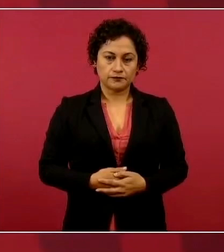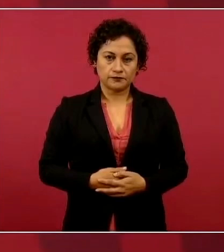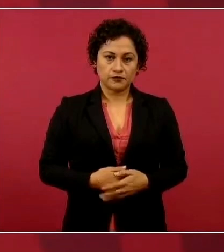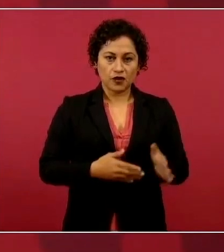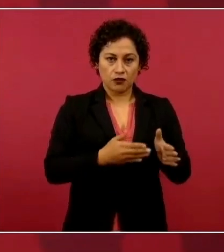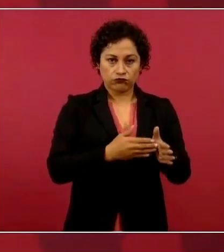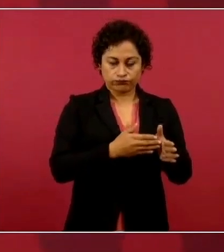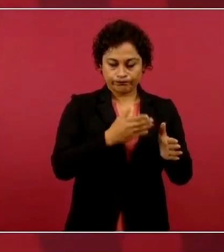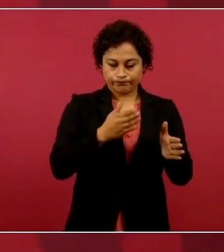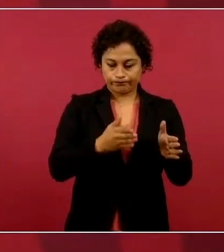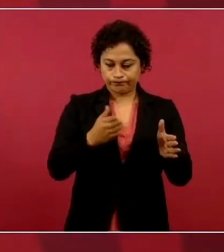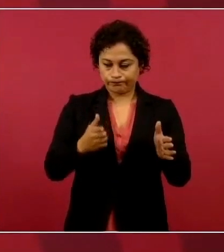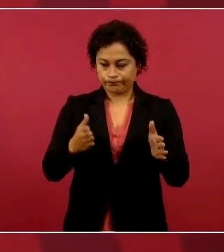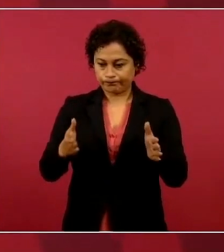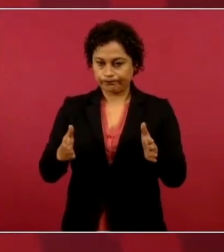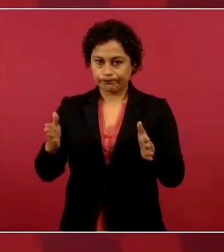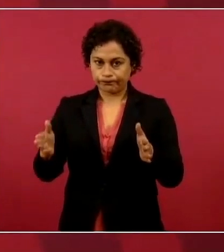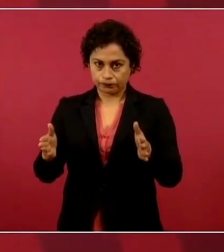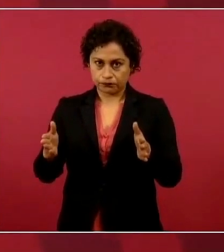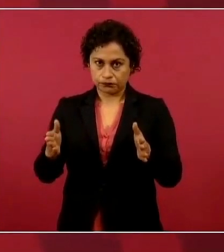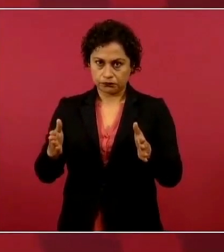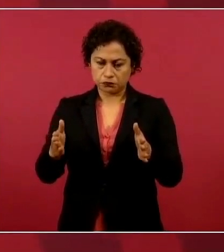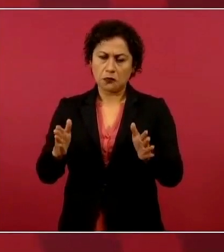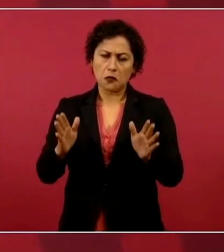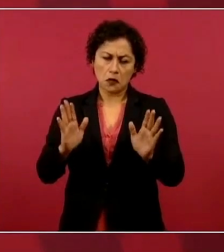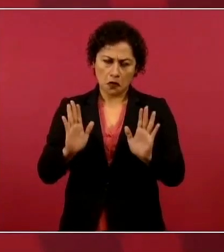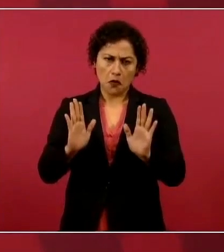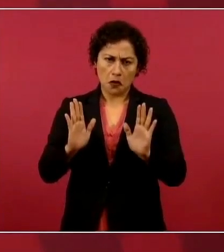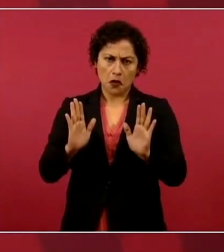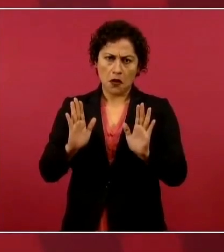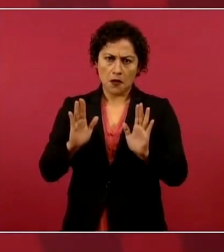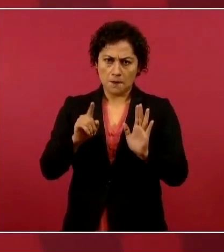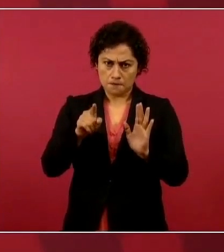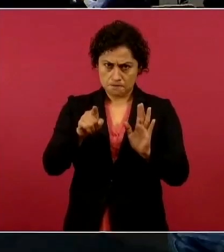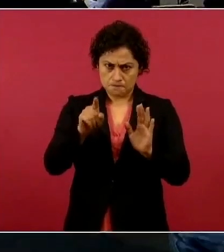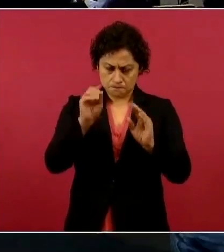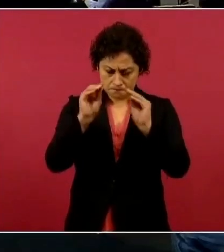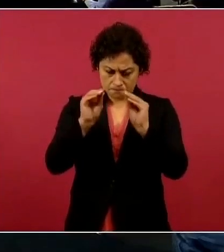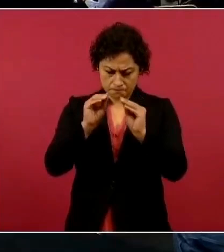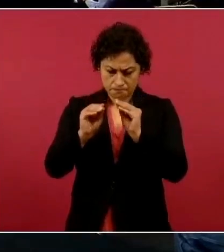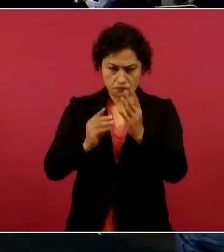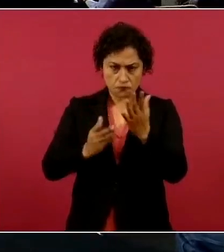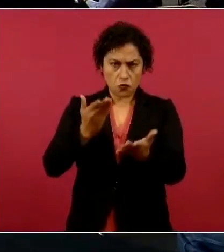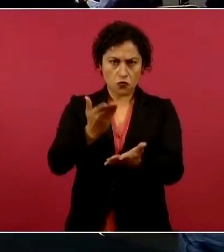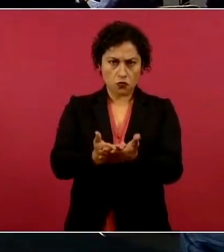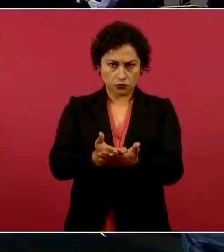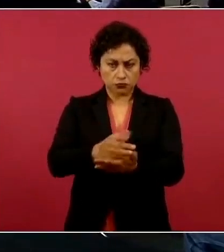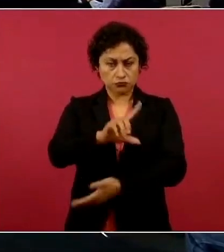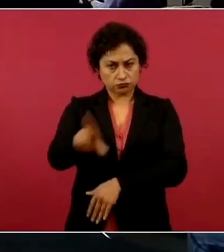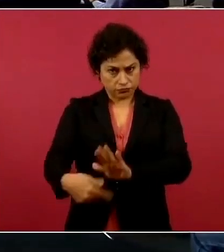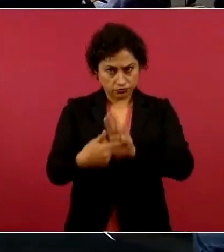Y hacemos la presentación de la propuesta, si les Y para parece. culminar, muchas gracias. Al inicio